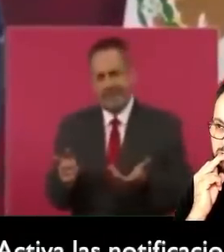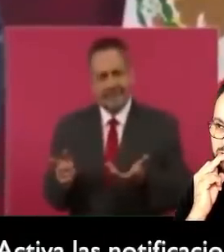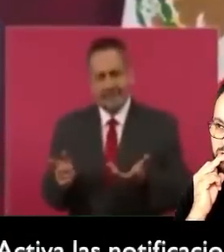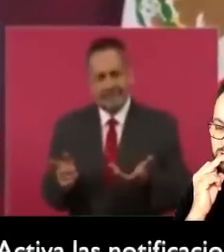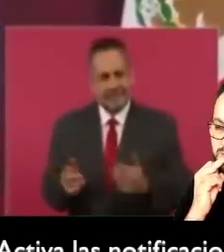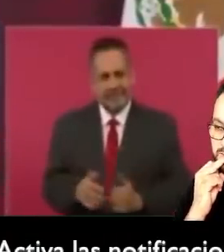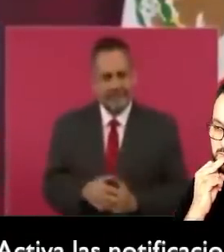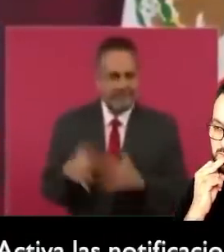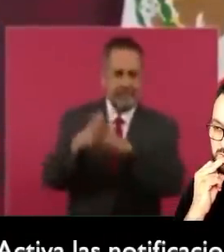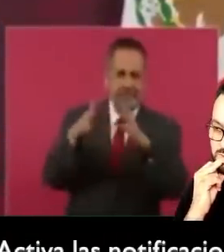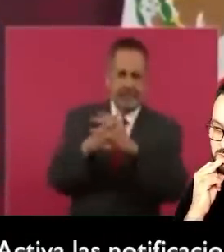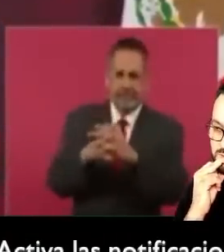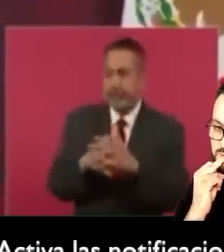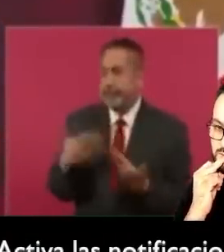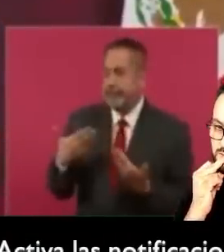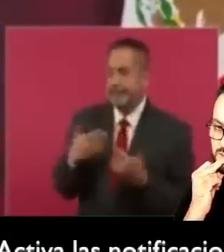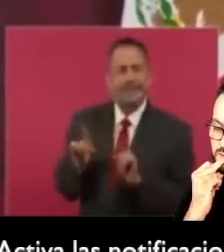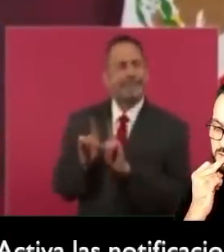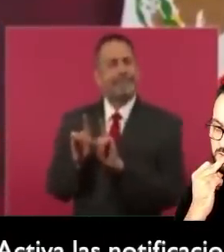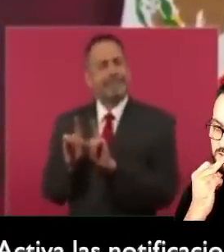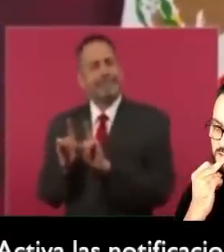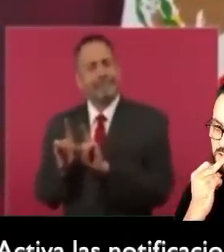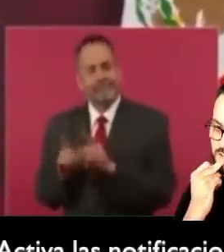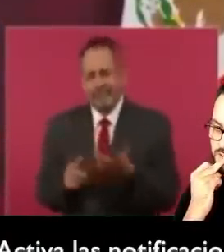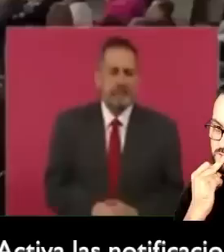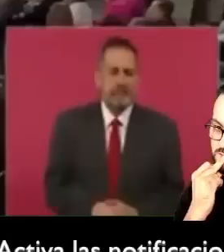en guerra